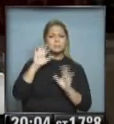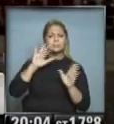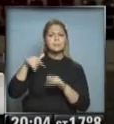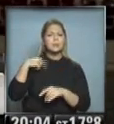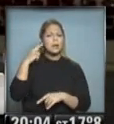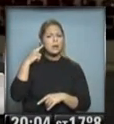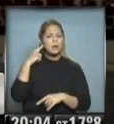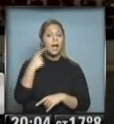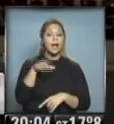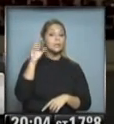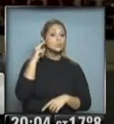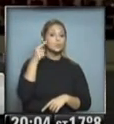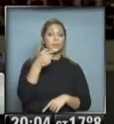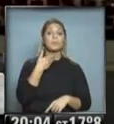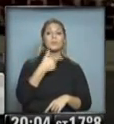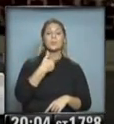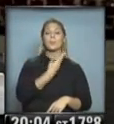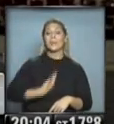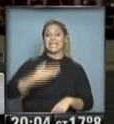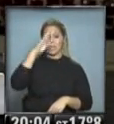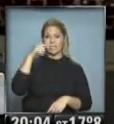a la presidenta Cristina Fernández.